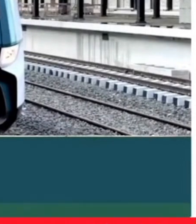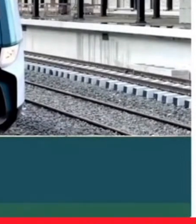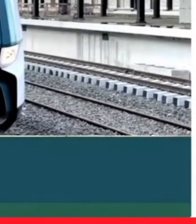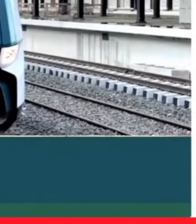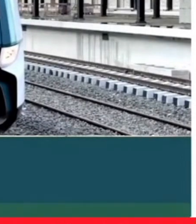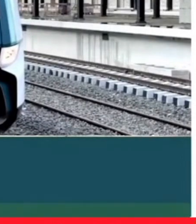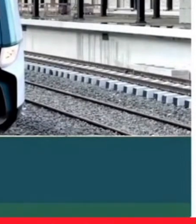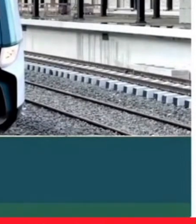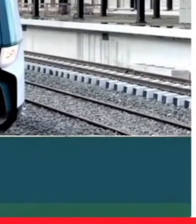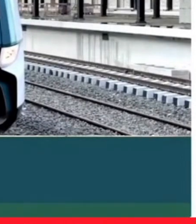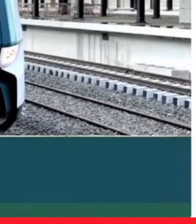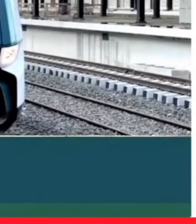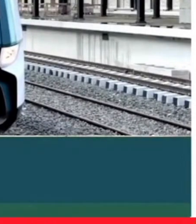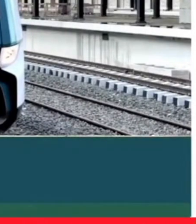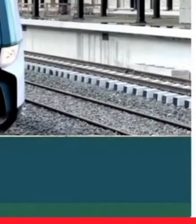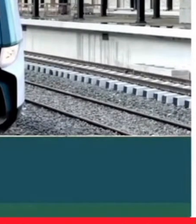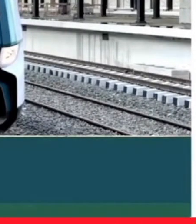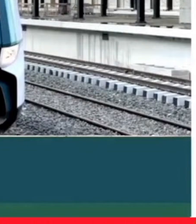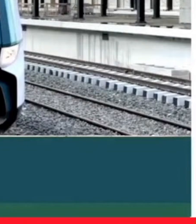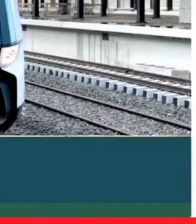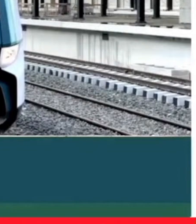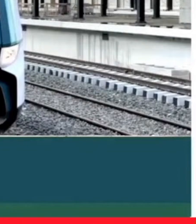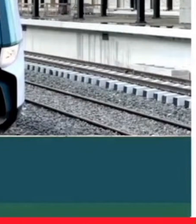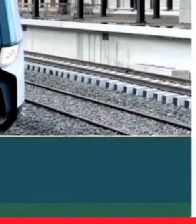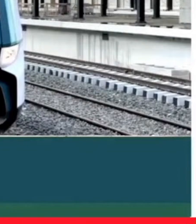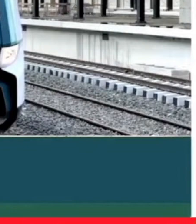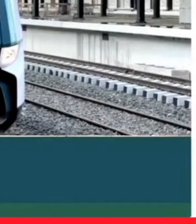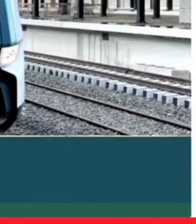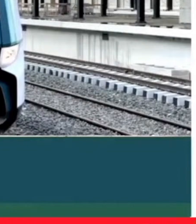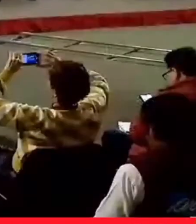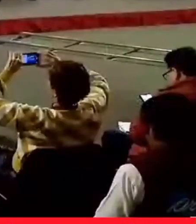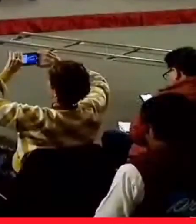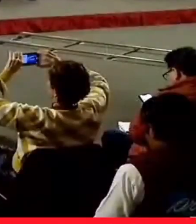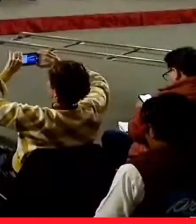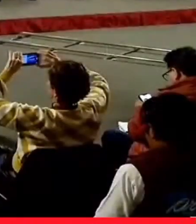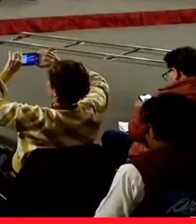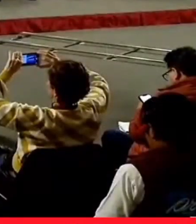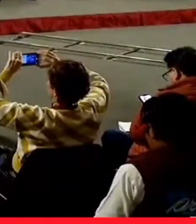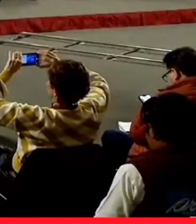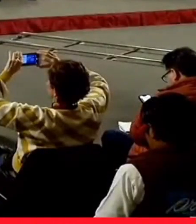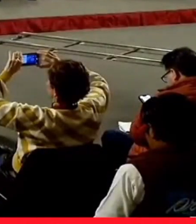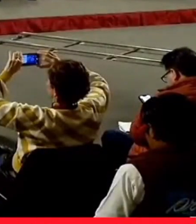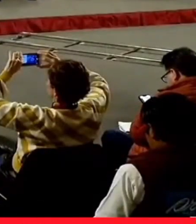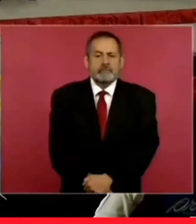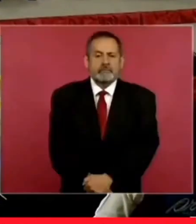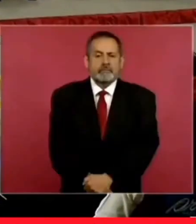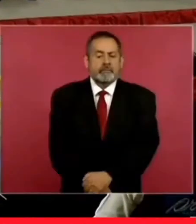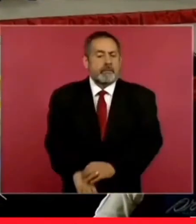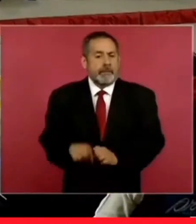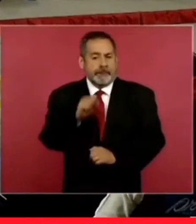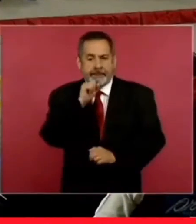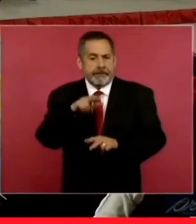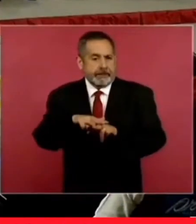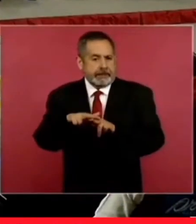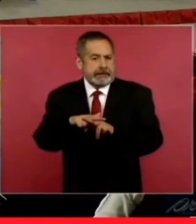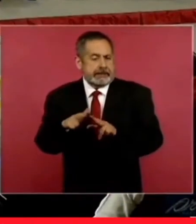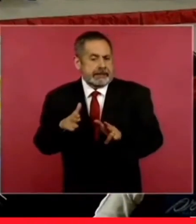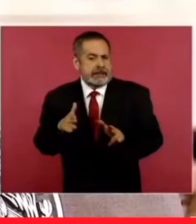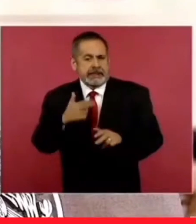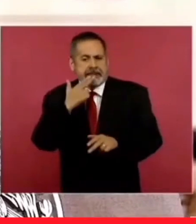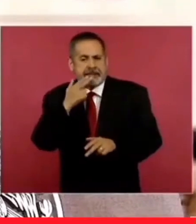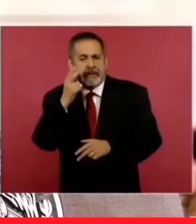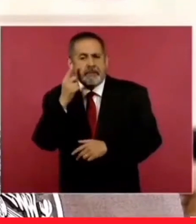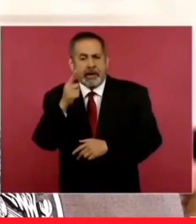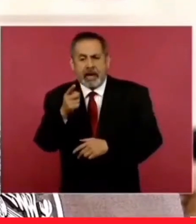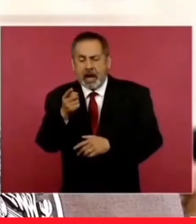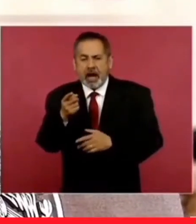traer parte de los millones de turistas que llegan a Cancún y la Riviera Maya, pero también un componente muy importante que es el componente